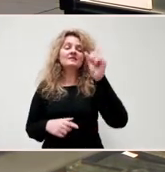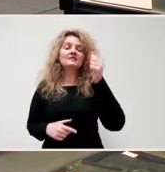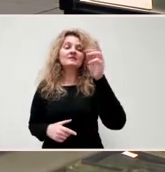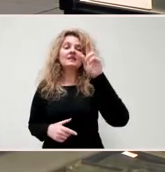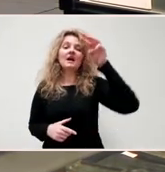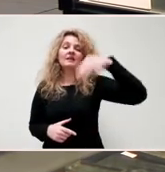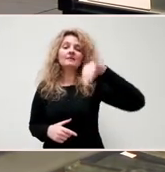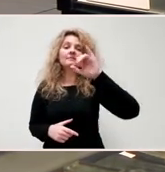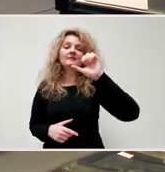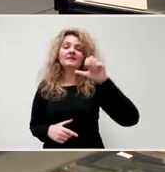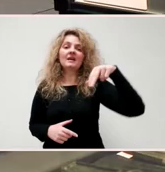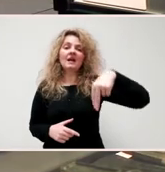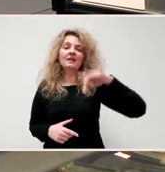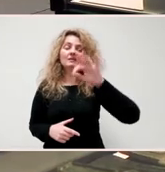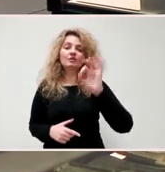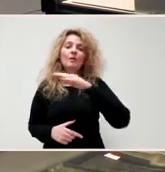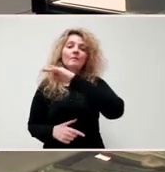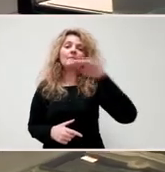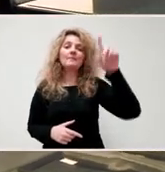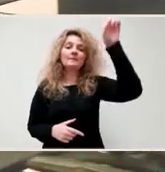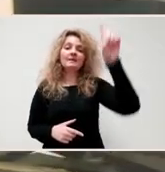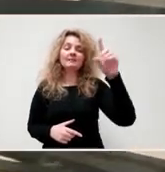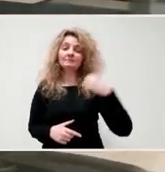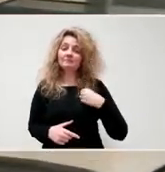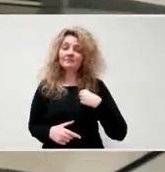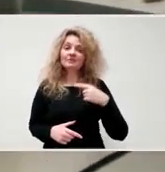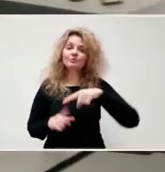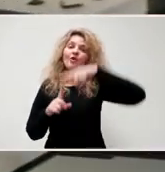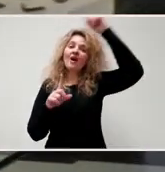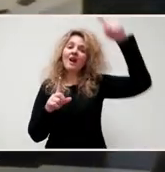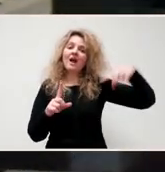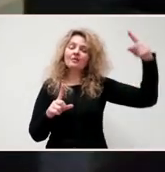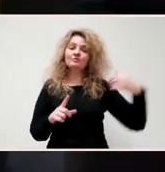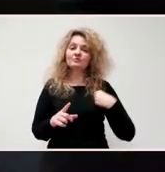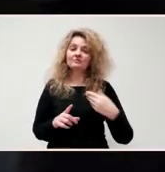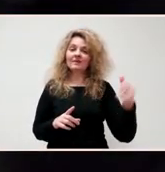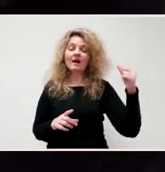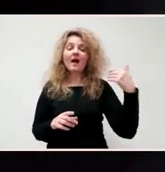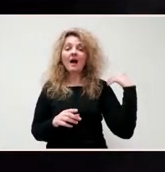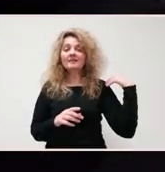andar do edificio Sarmiento, que sería este claustro que temos aquí detrás.